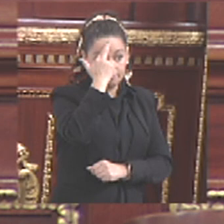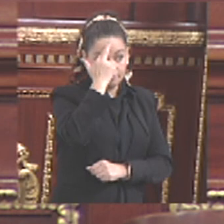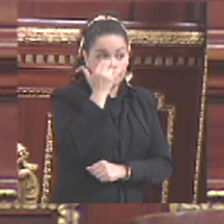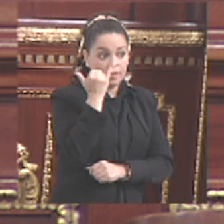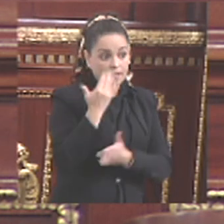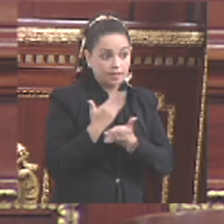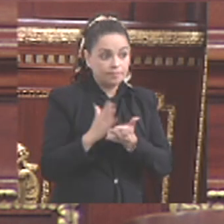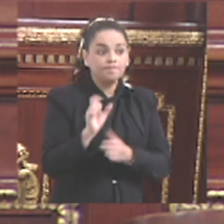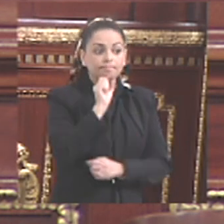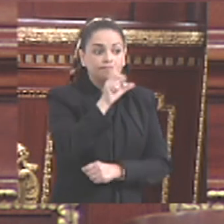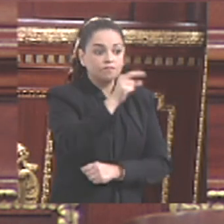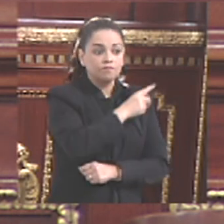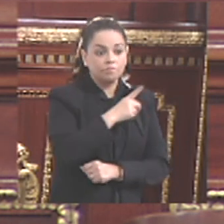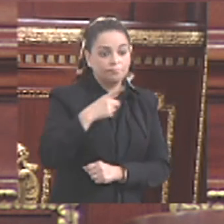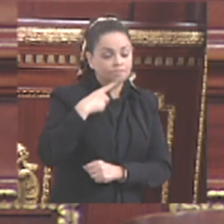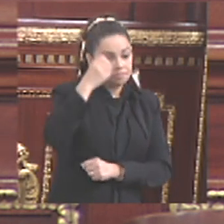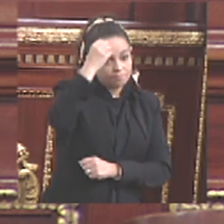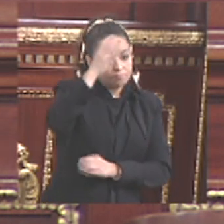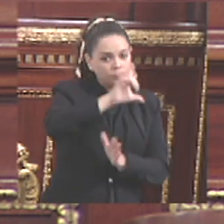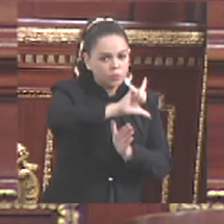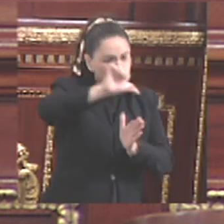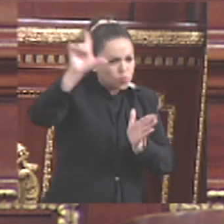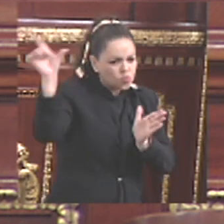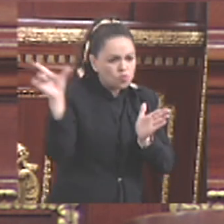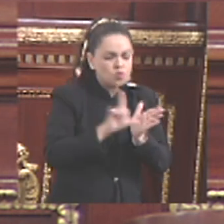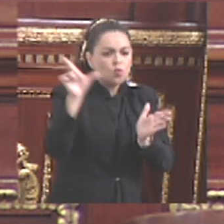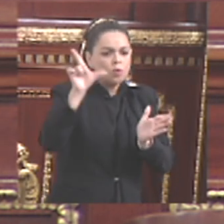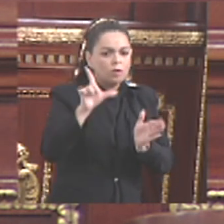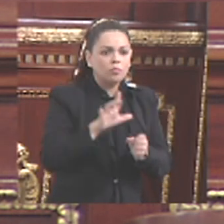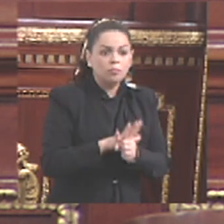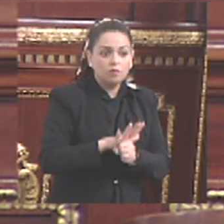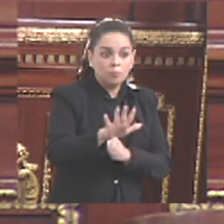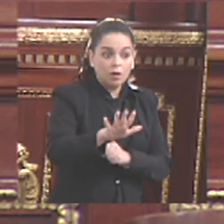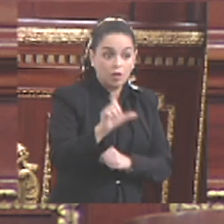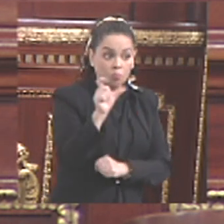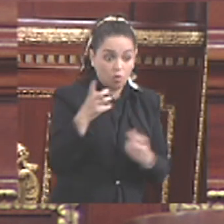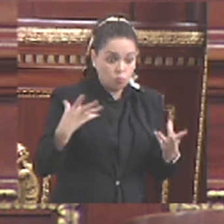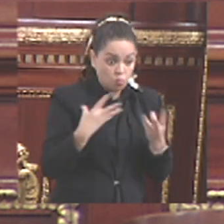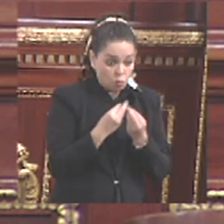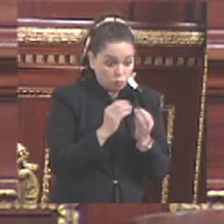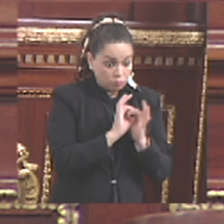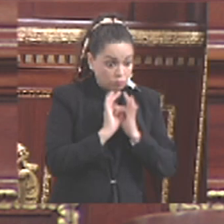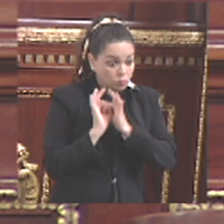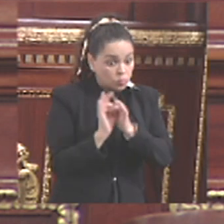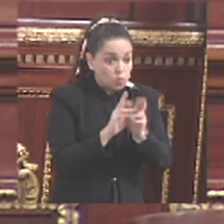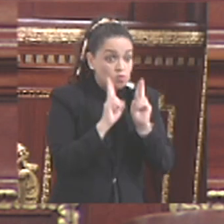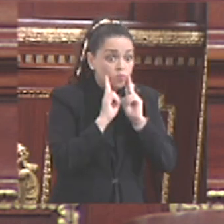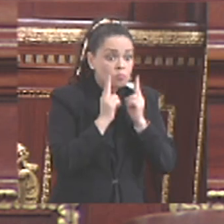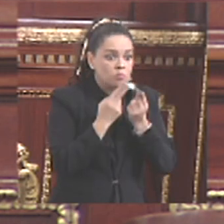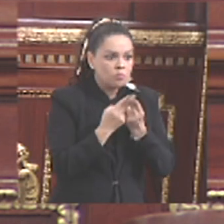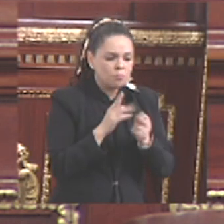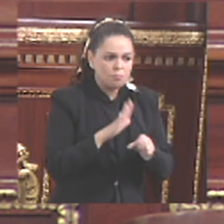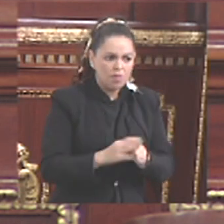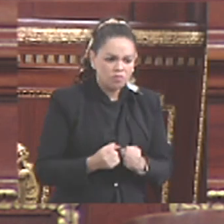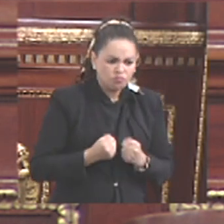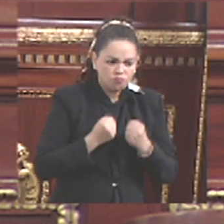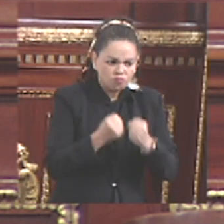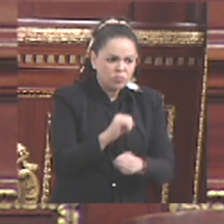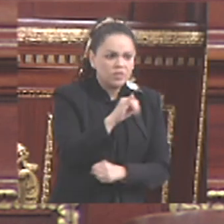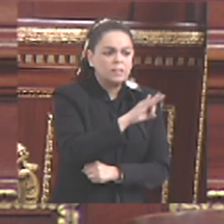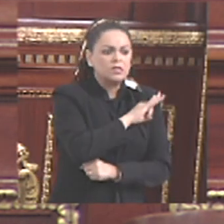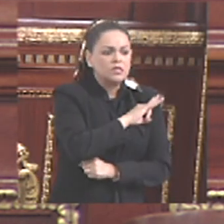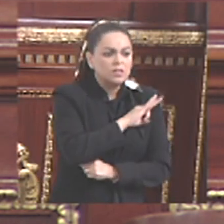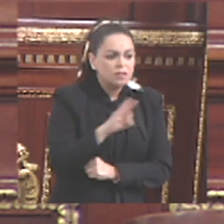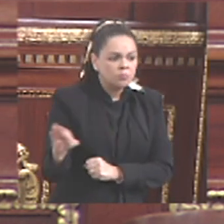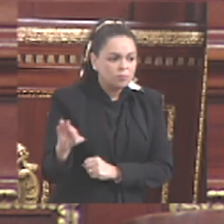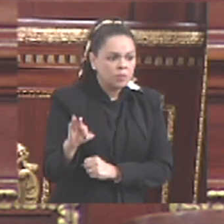enseñaron. Nos enseñaron que somos más fuertes cuando estamos unidos y unidas. Nos enseñaron que en los momentos de crisis